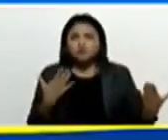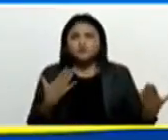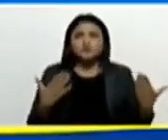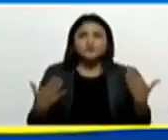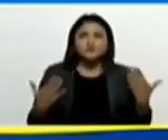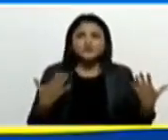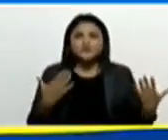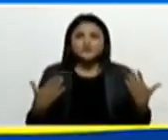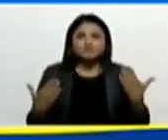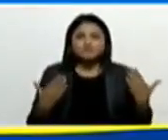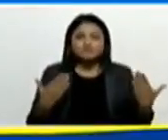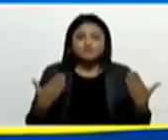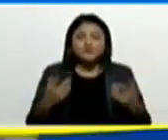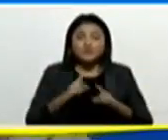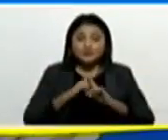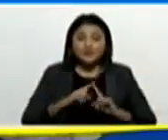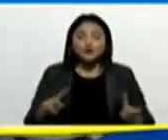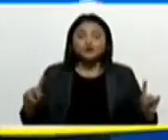Pero ahí,